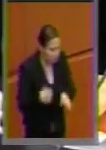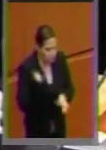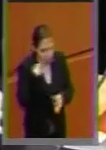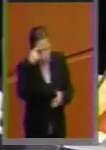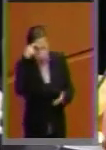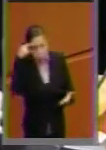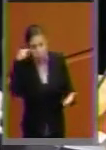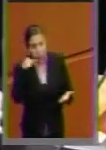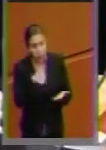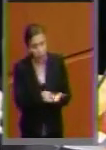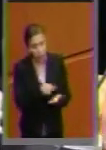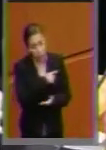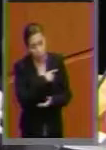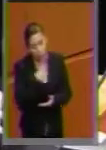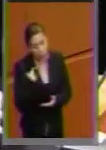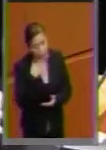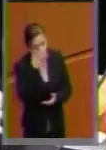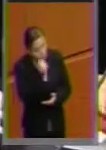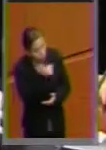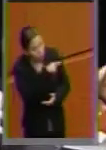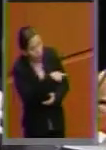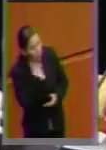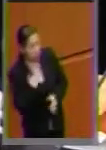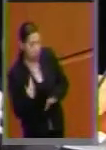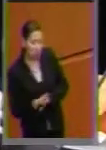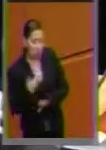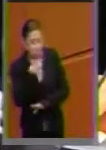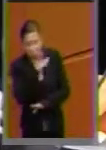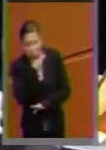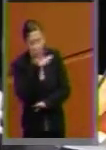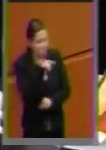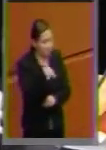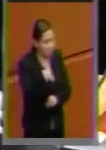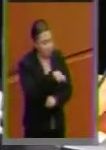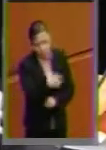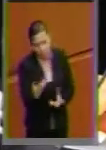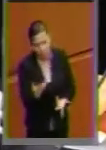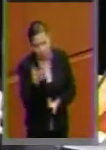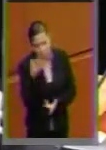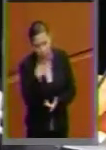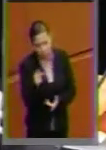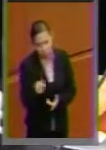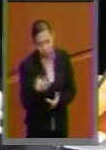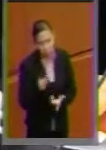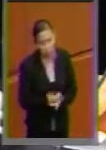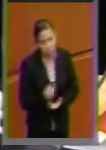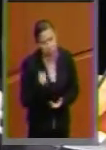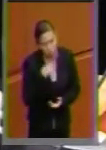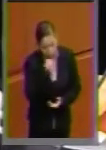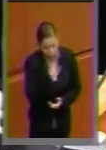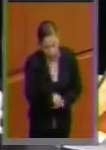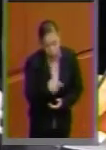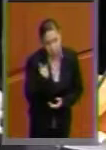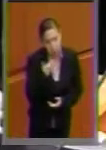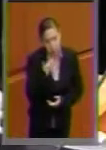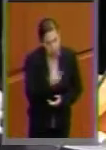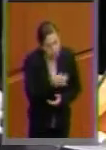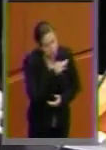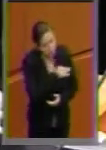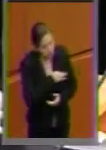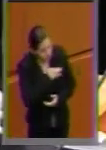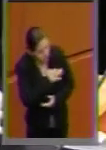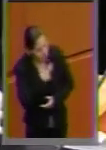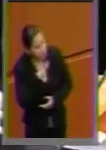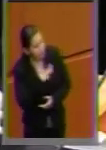que yo no estoy de acuerdo con las descalificaciones que se hacen al contrario yo también celebro que haya